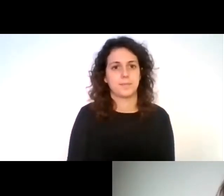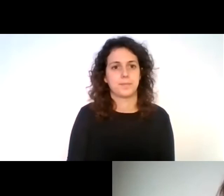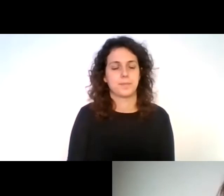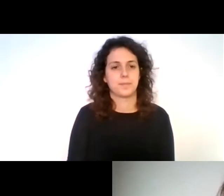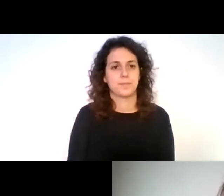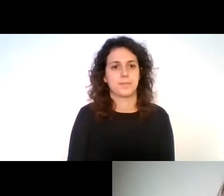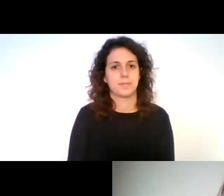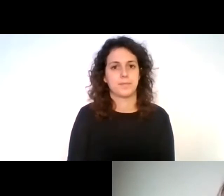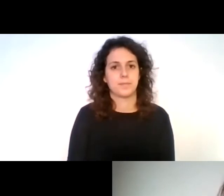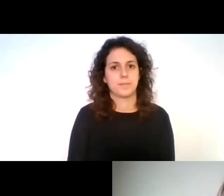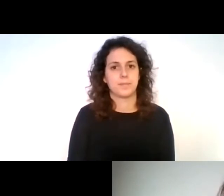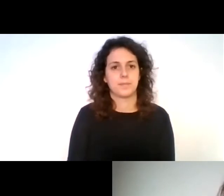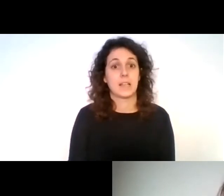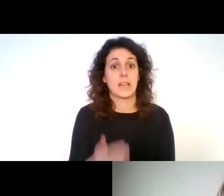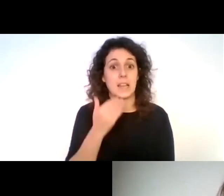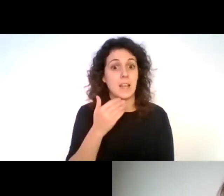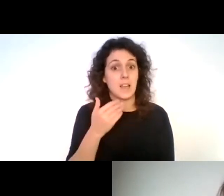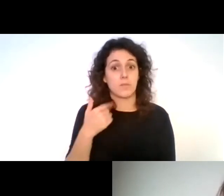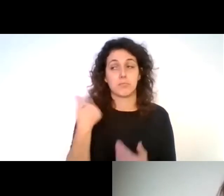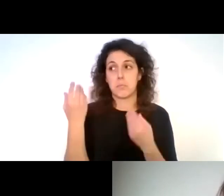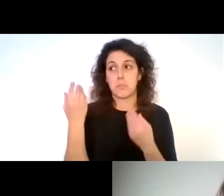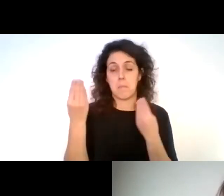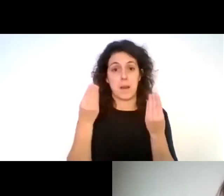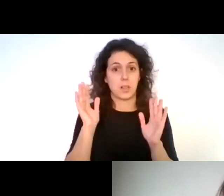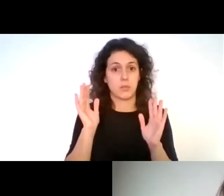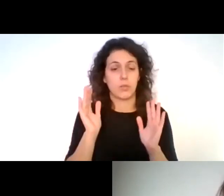Gracias. Estaba preguntando que